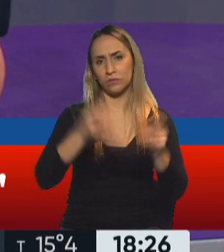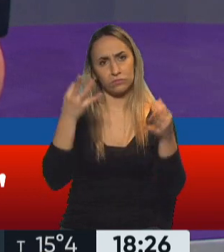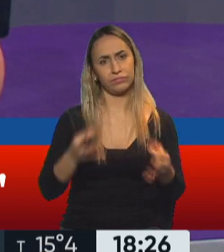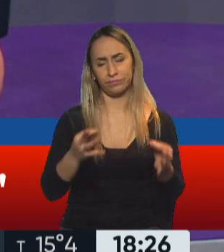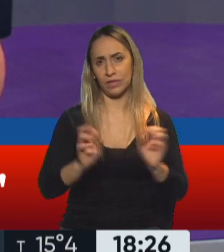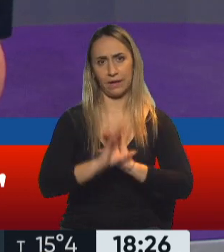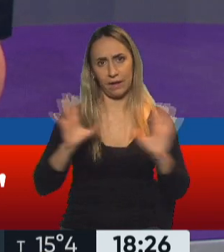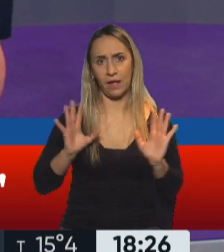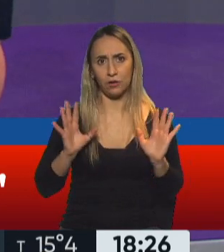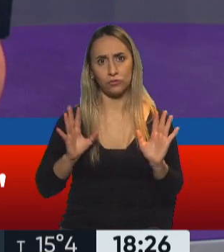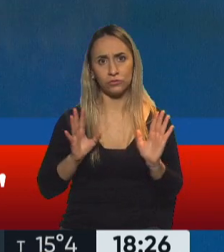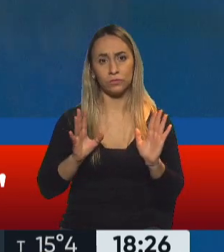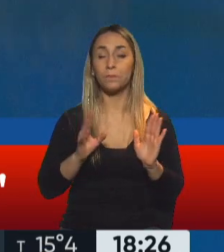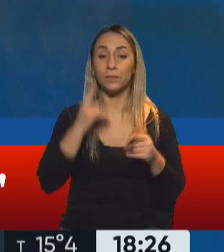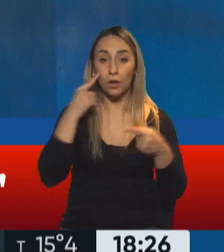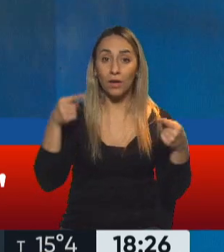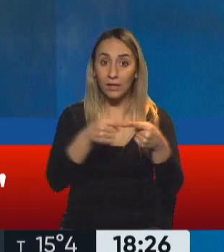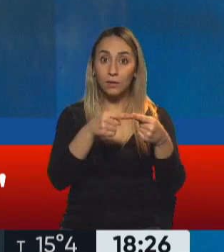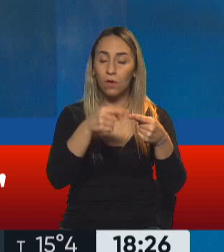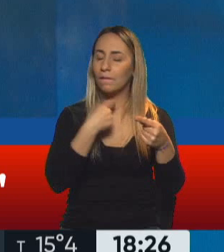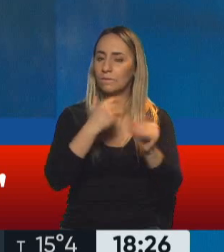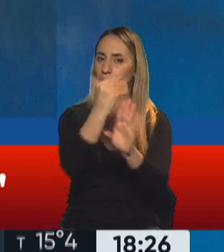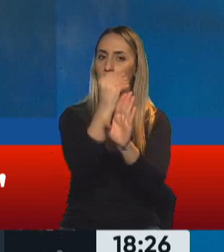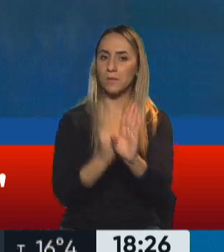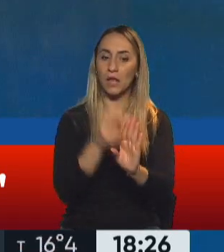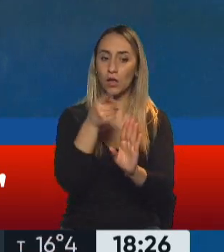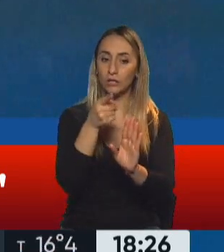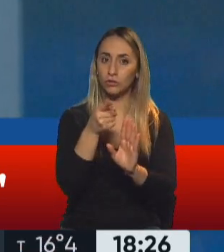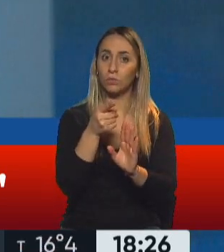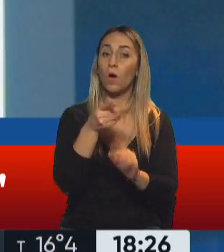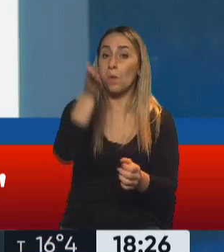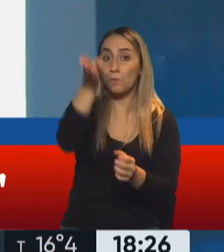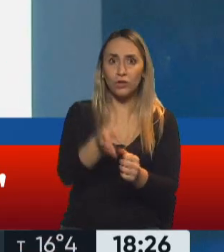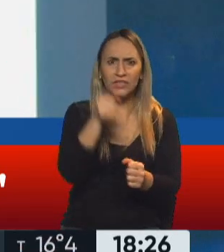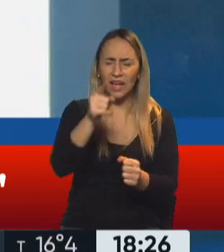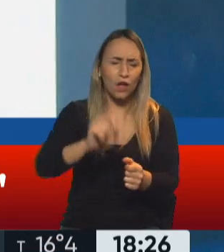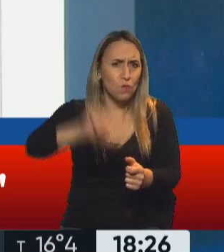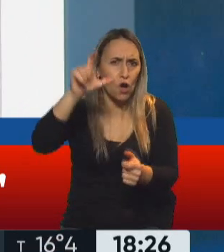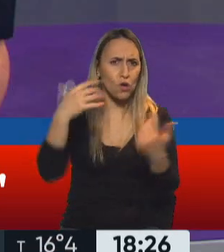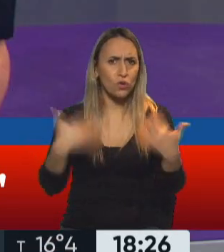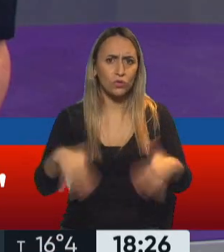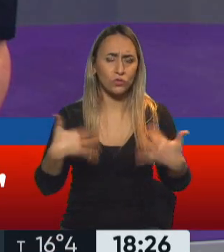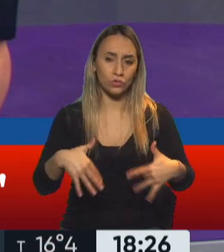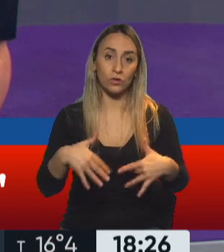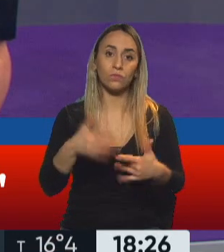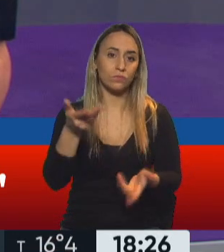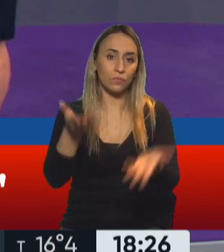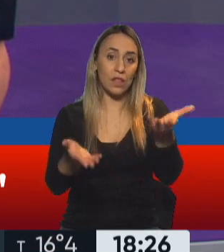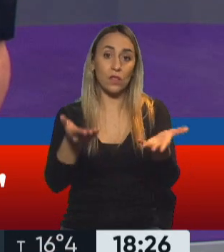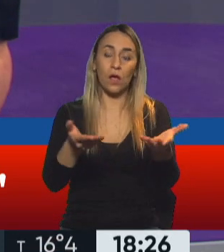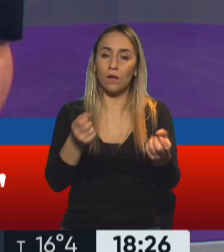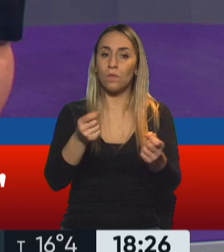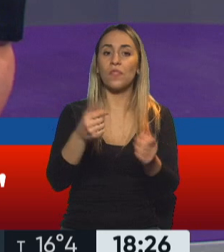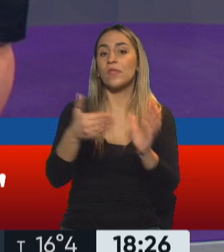Y cruel. Se busca bajar esto que tenemos acá, sí, estos porcentajes tan altos respecto de los aumentos de los